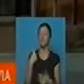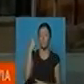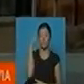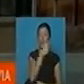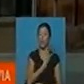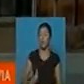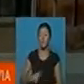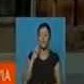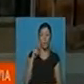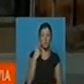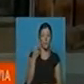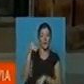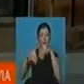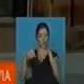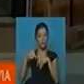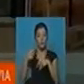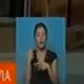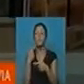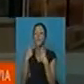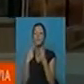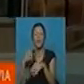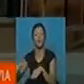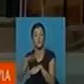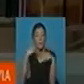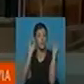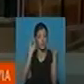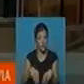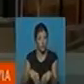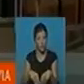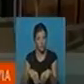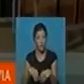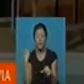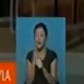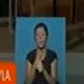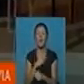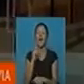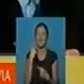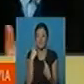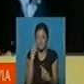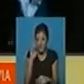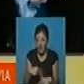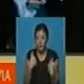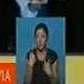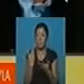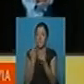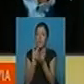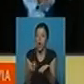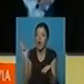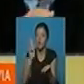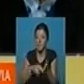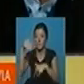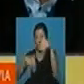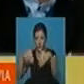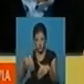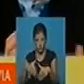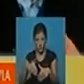no ha podido procesar la derrota, y al no poder procesar la derrota, insiste con la posibilidad de Evo, sin ver que existen otras posibilidades.